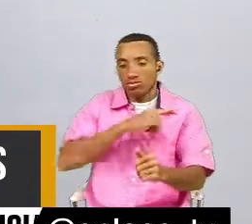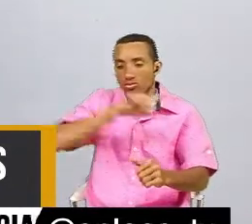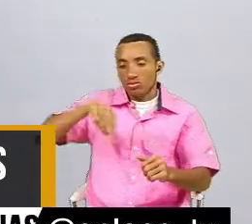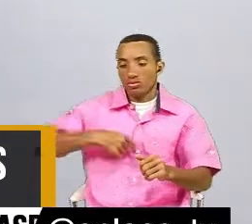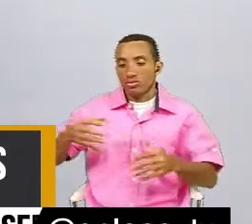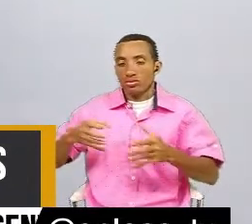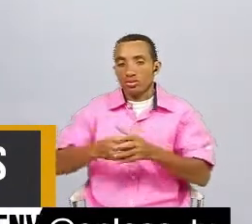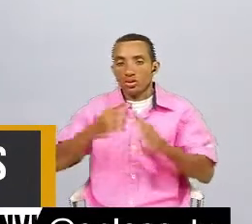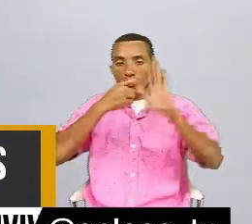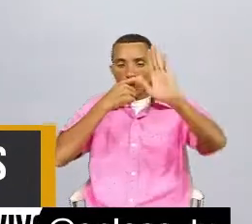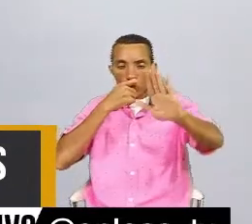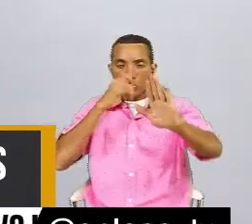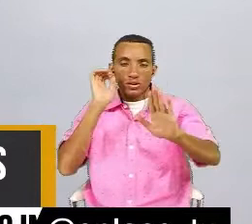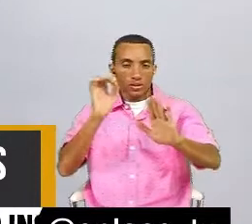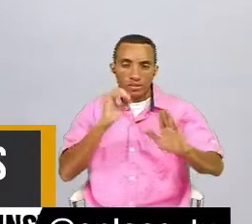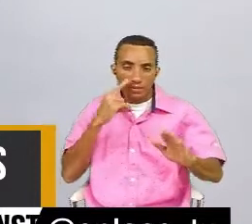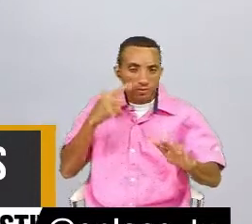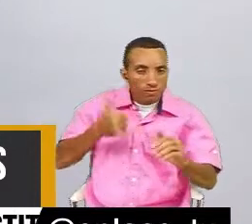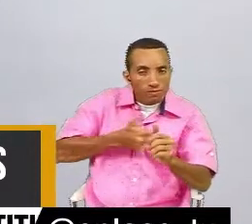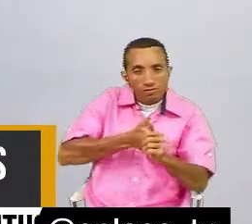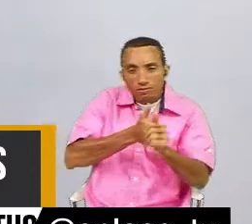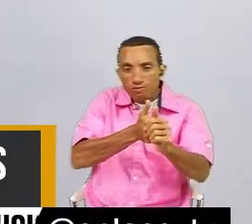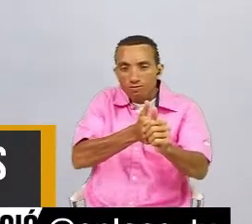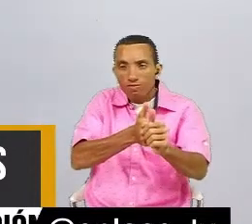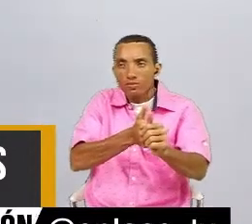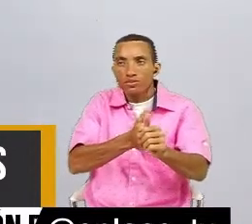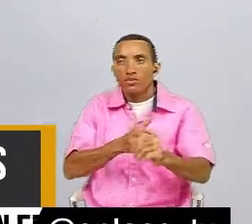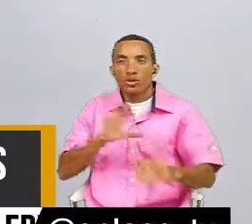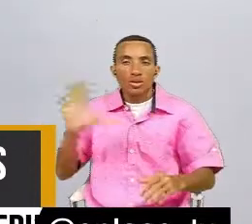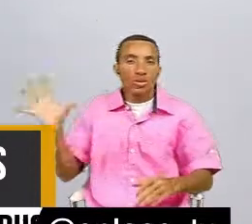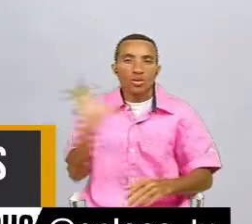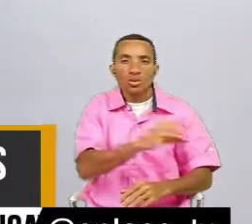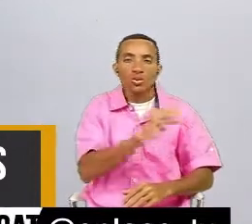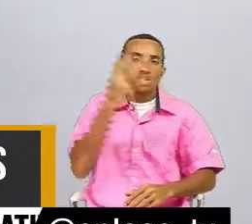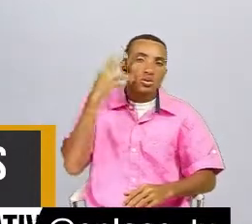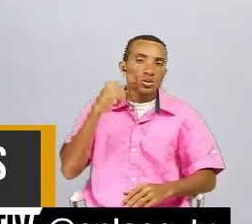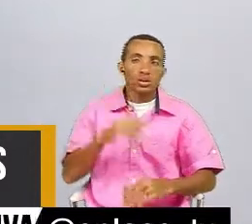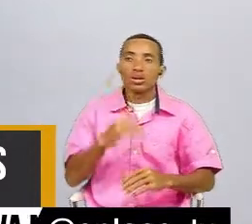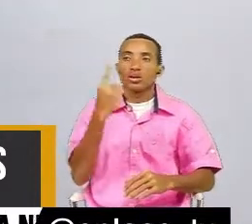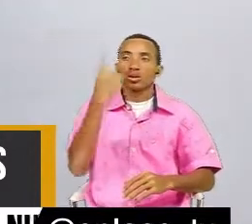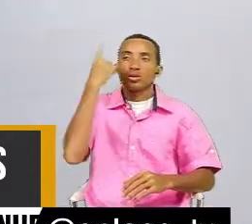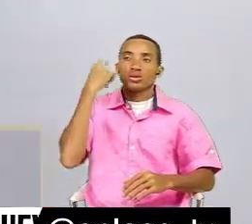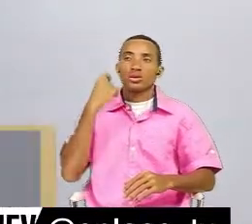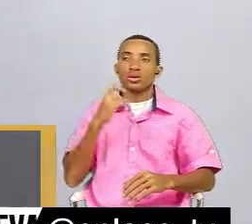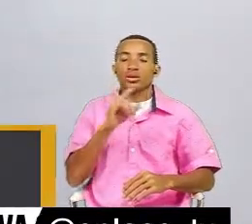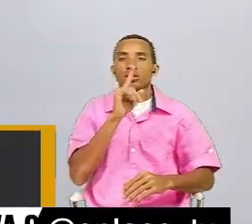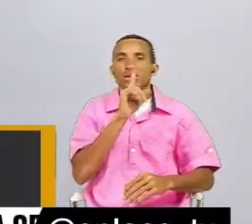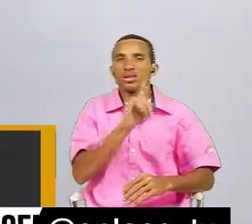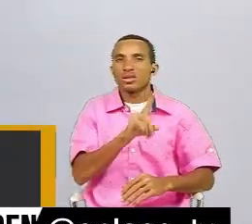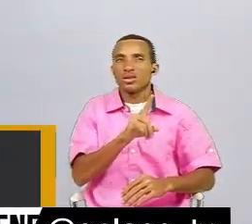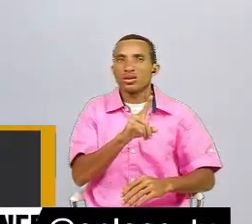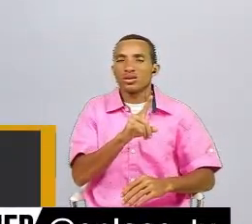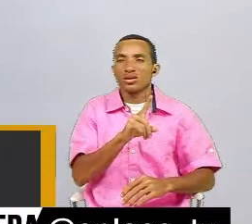autoridad estamos persiguiendo todos los días. Ayer tuvimos